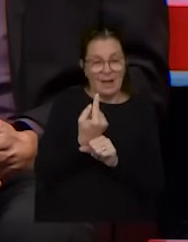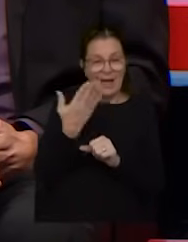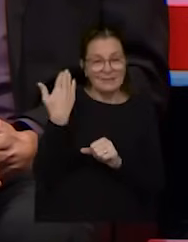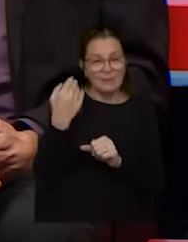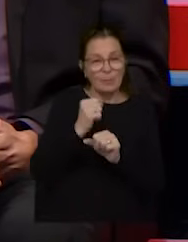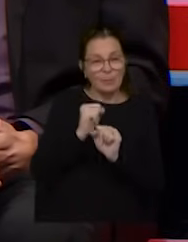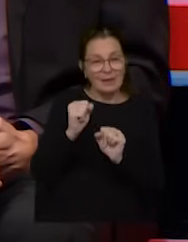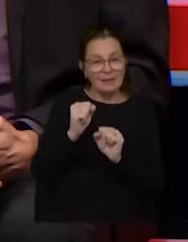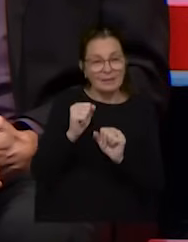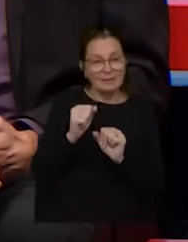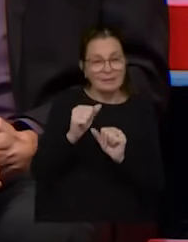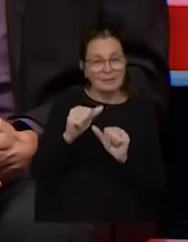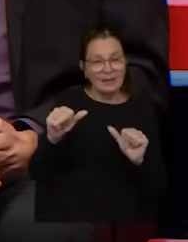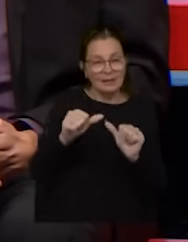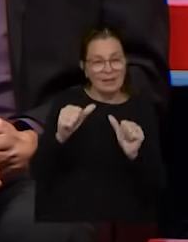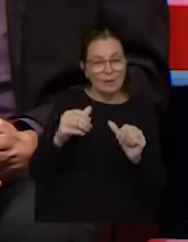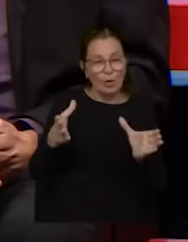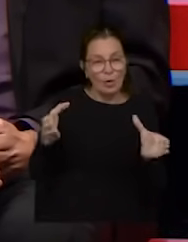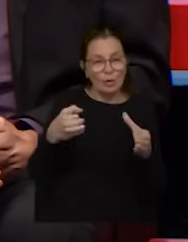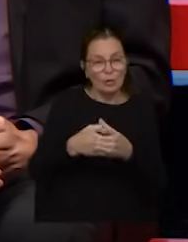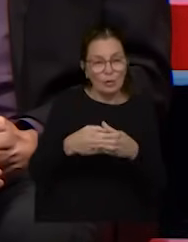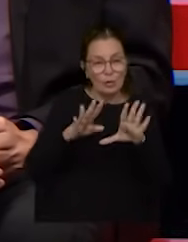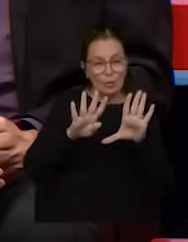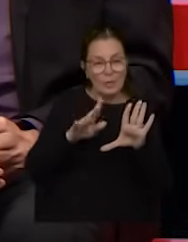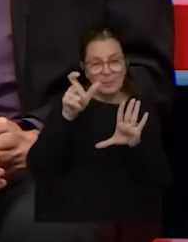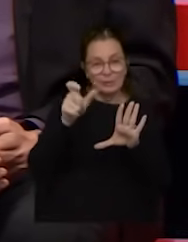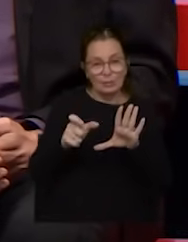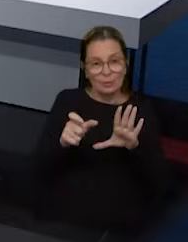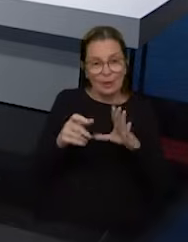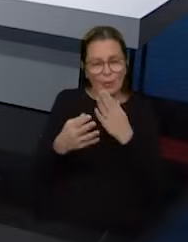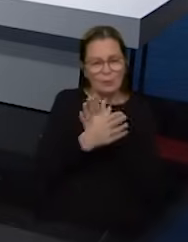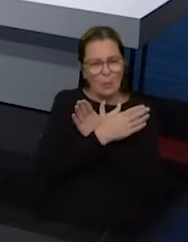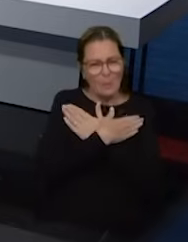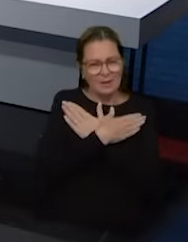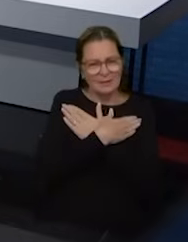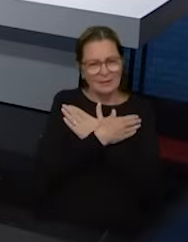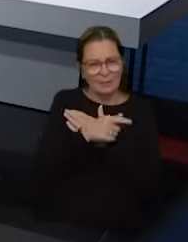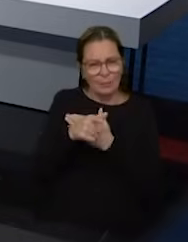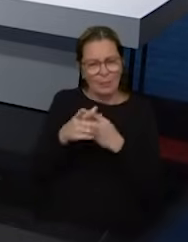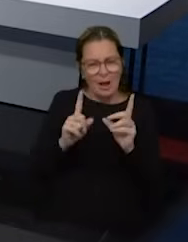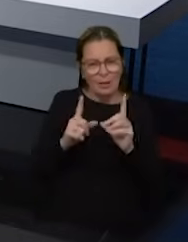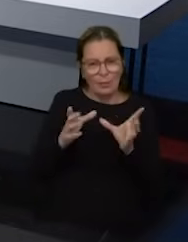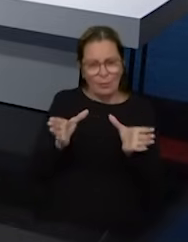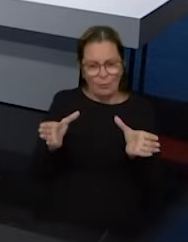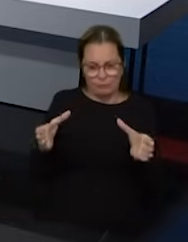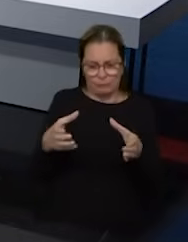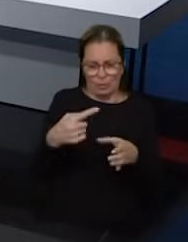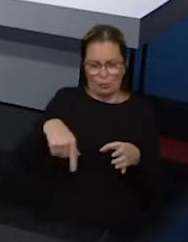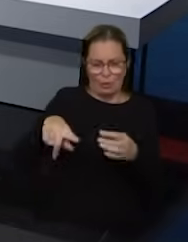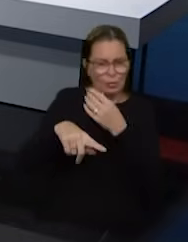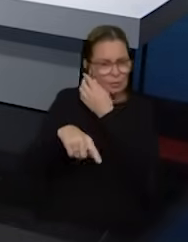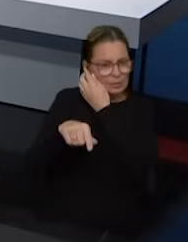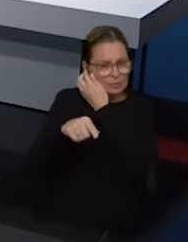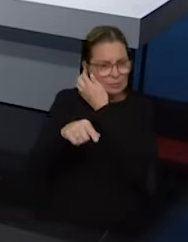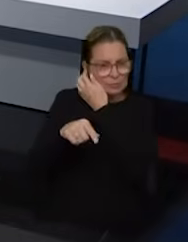posibilidad de crear un consejo de nueve miembros con sus respectivos suplentes es decir era como una especie de notables que eran los que